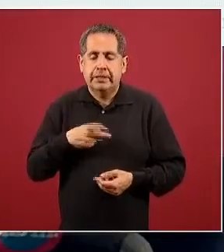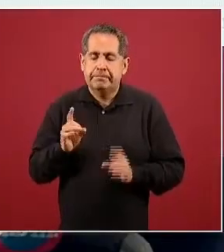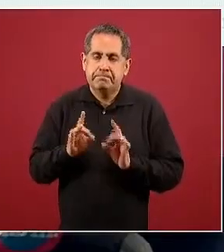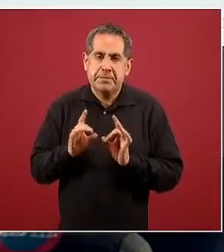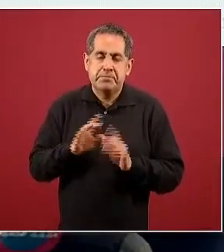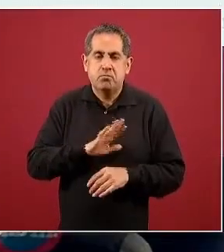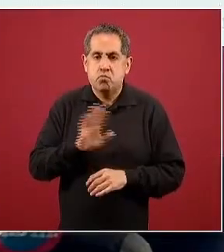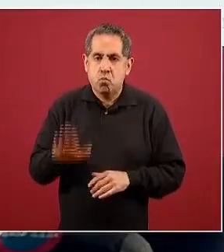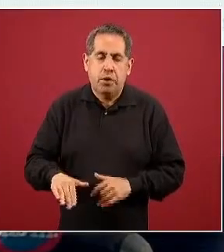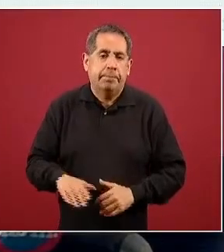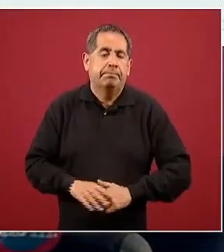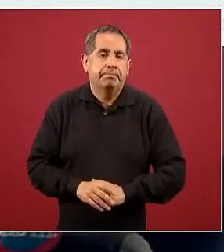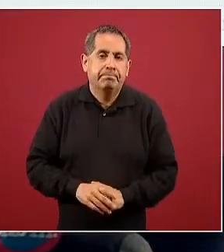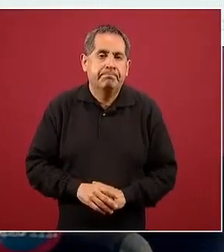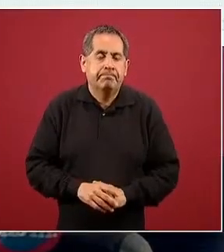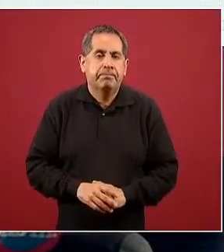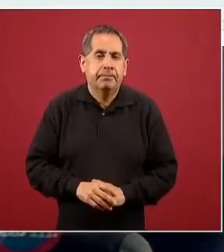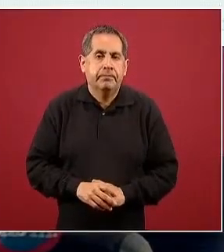perdido la vida.